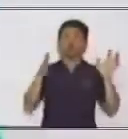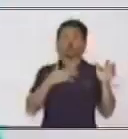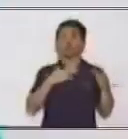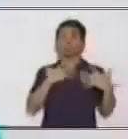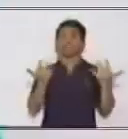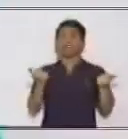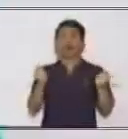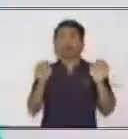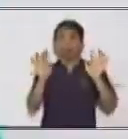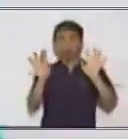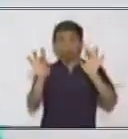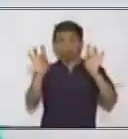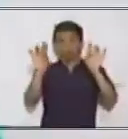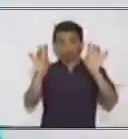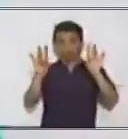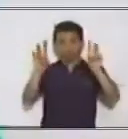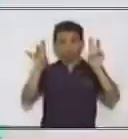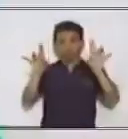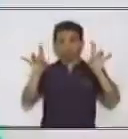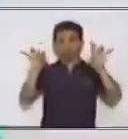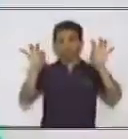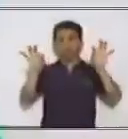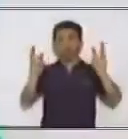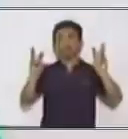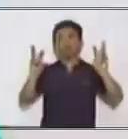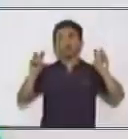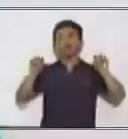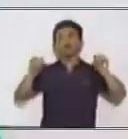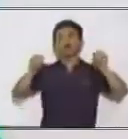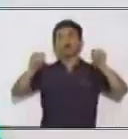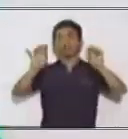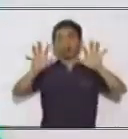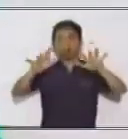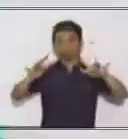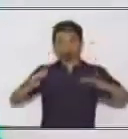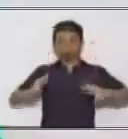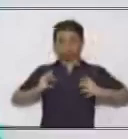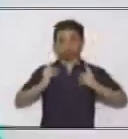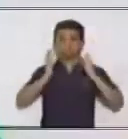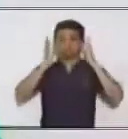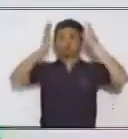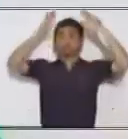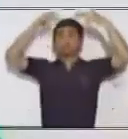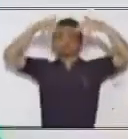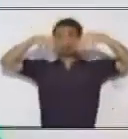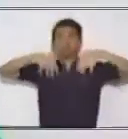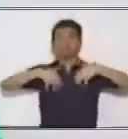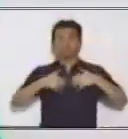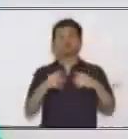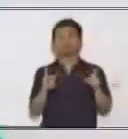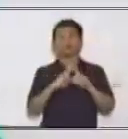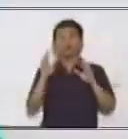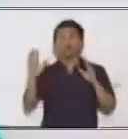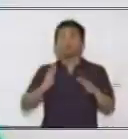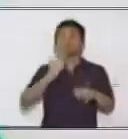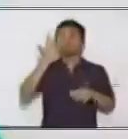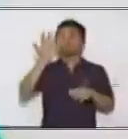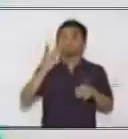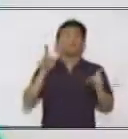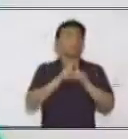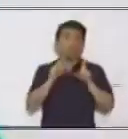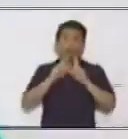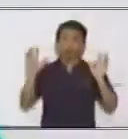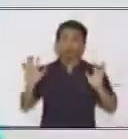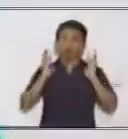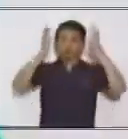las manos, en realidad, está oxigenando nuestro cerebro. Por eso lo vamos a hacer hoy. Más de